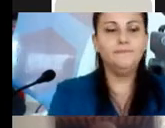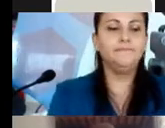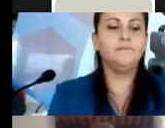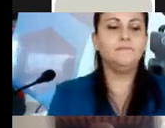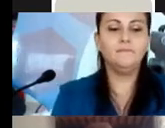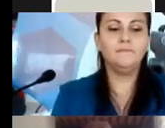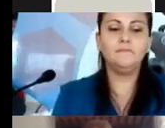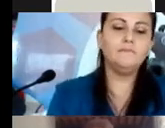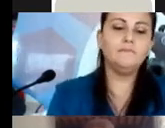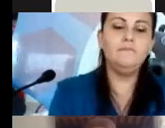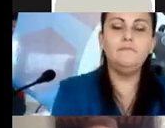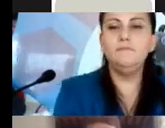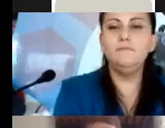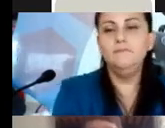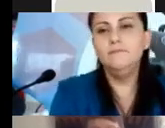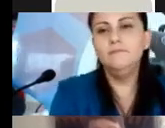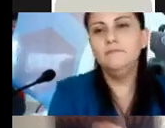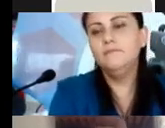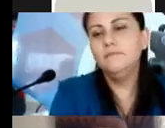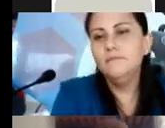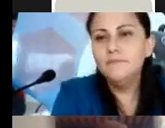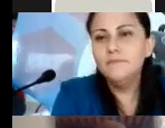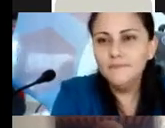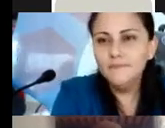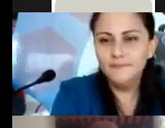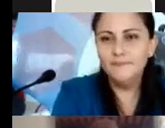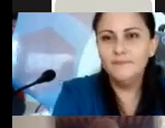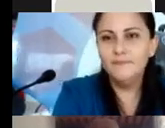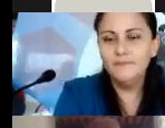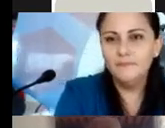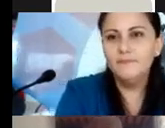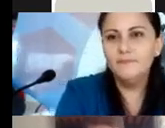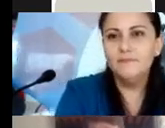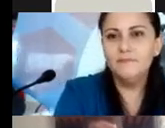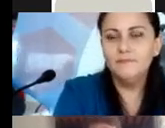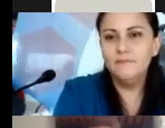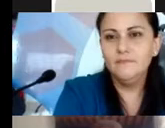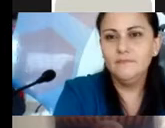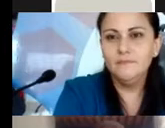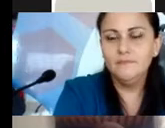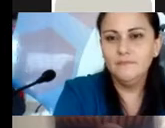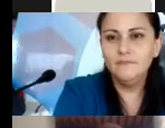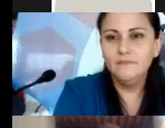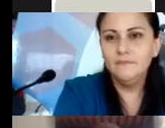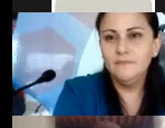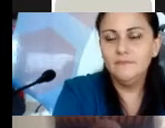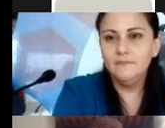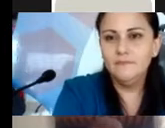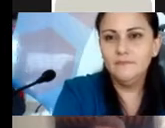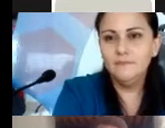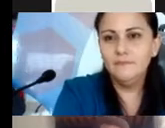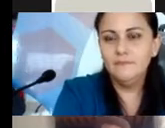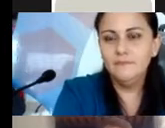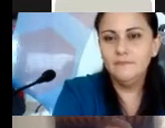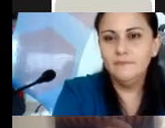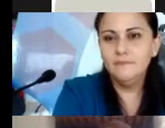ventaja. Ahí ven una foto interesante, que no es nuestra, donde muestra, por